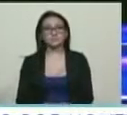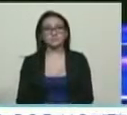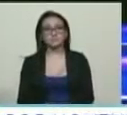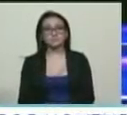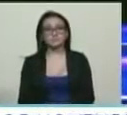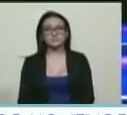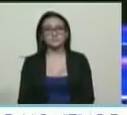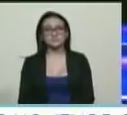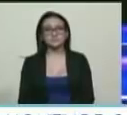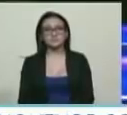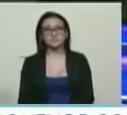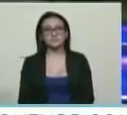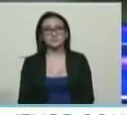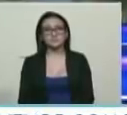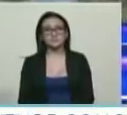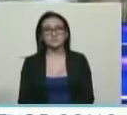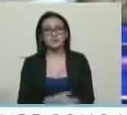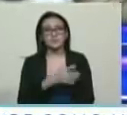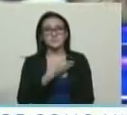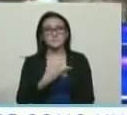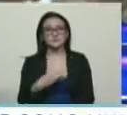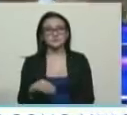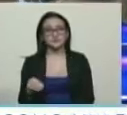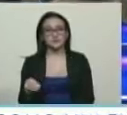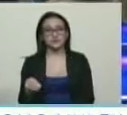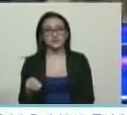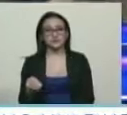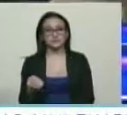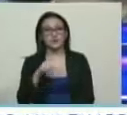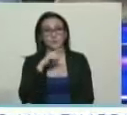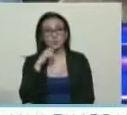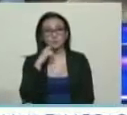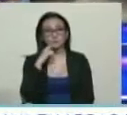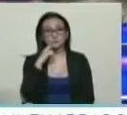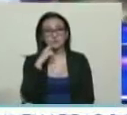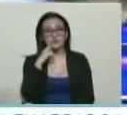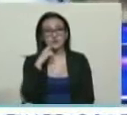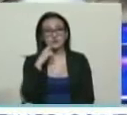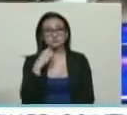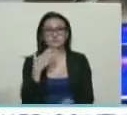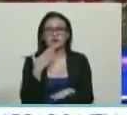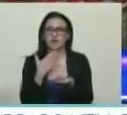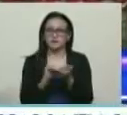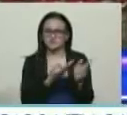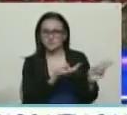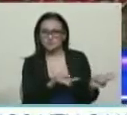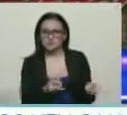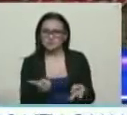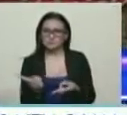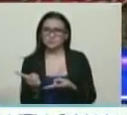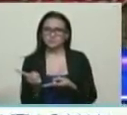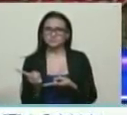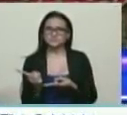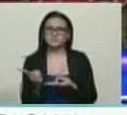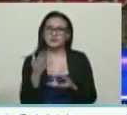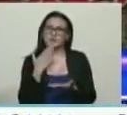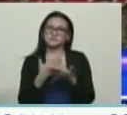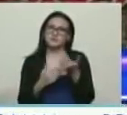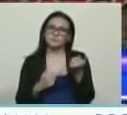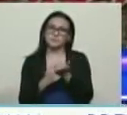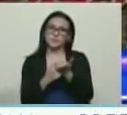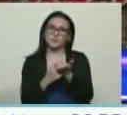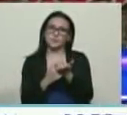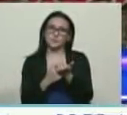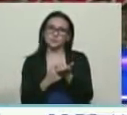estamos construyendo, el presidente Putin, a quien agradecemos su hospitalidad, su apoyo,